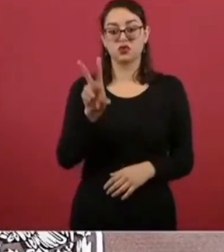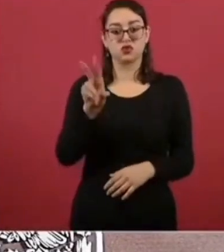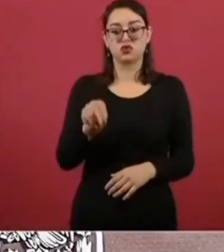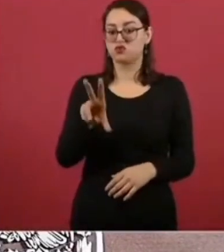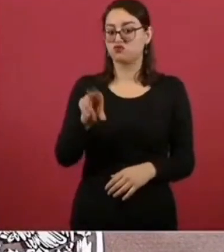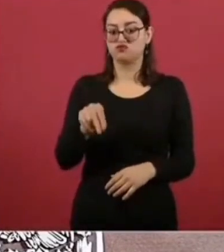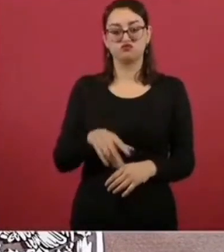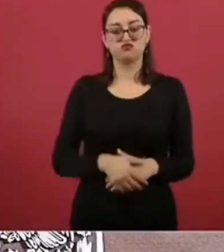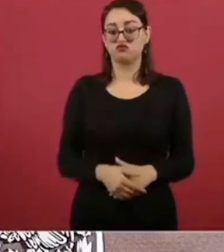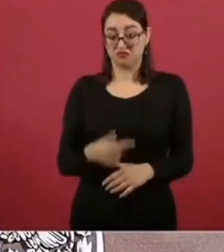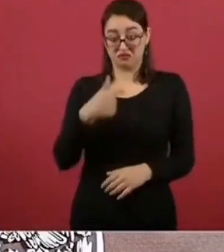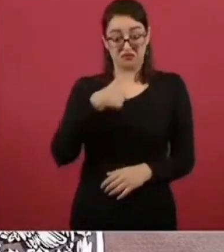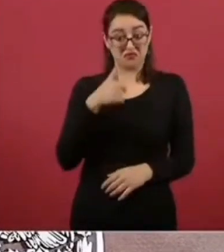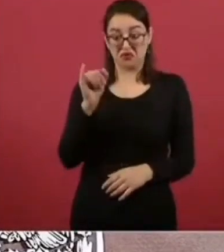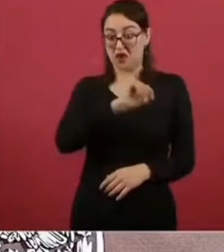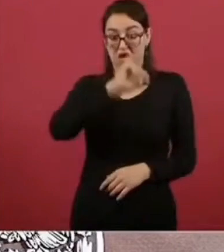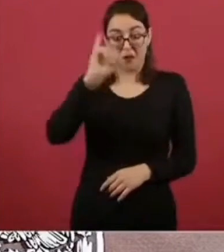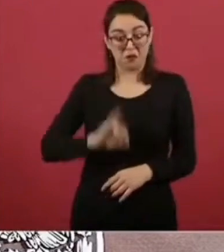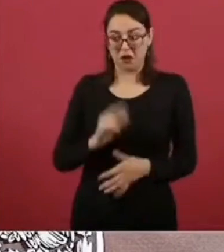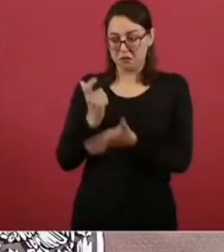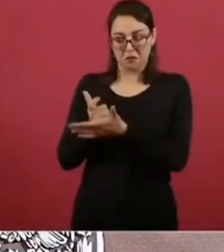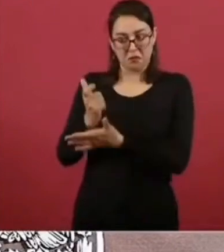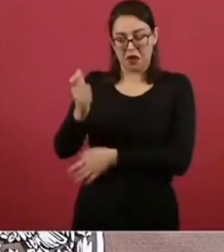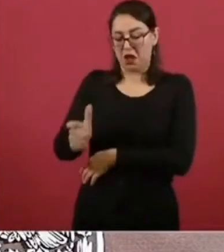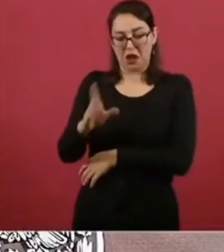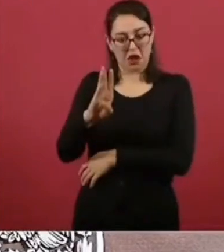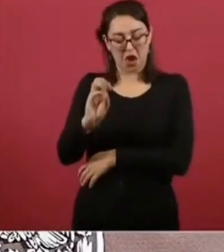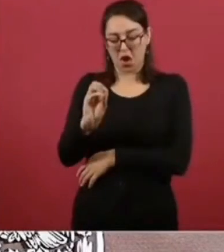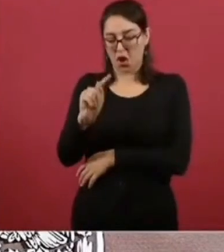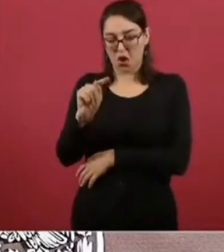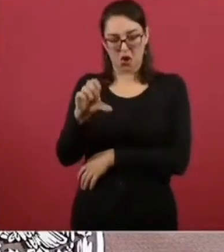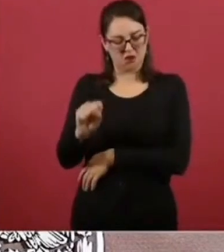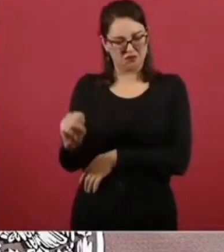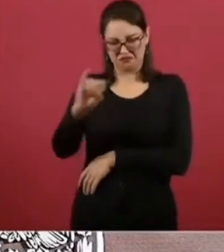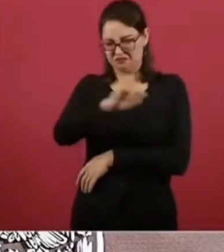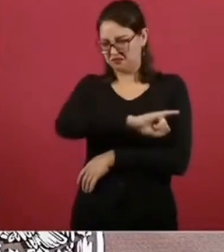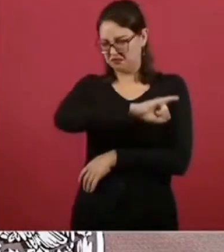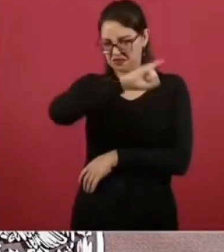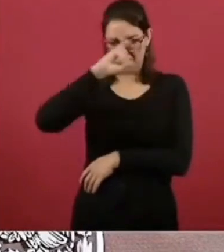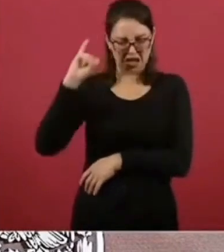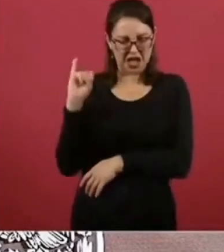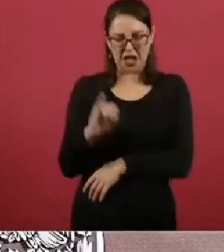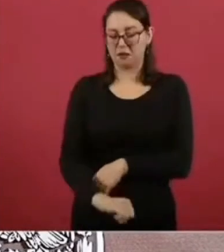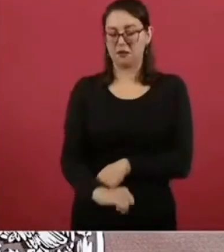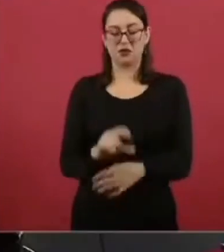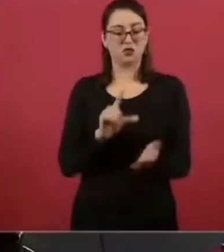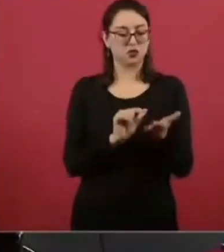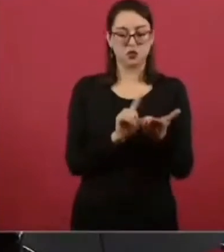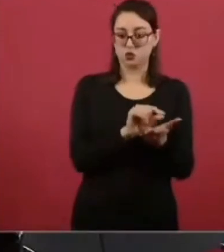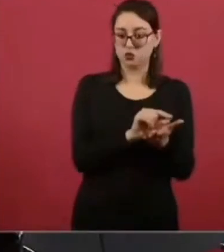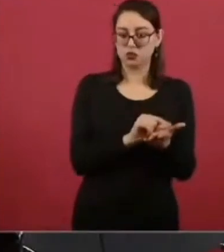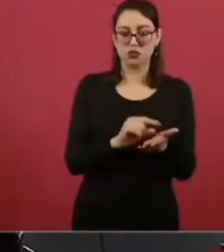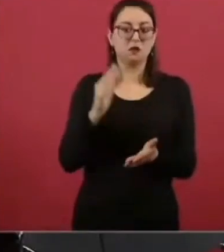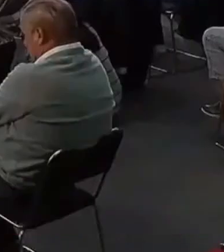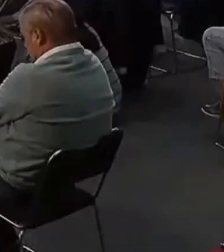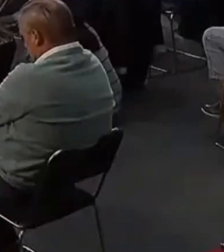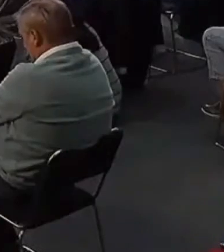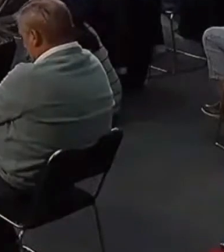he caído en eso, ni en Twitter ni en Facebook.